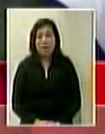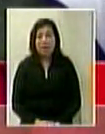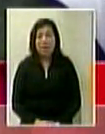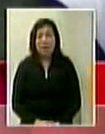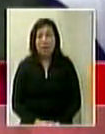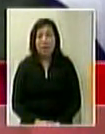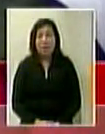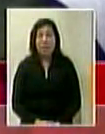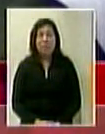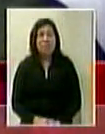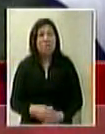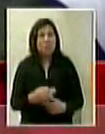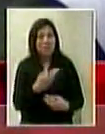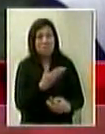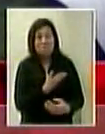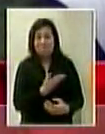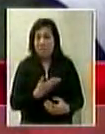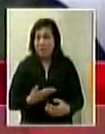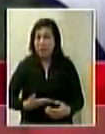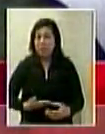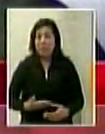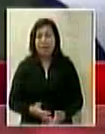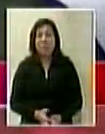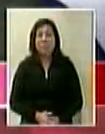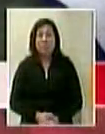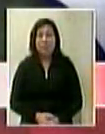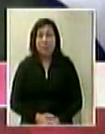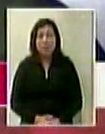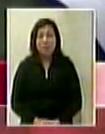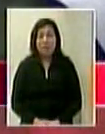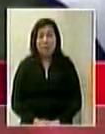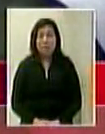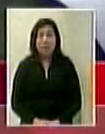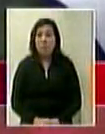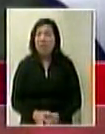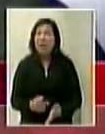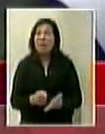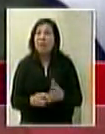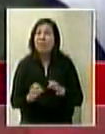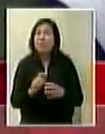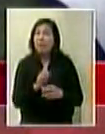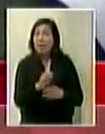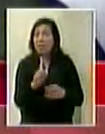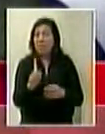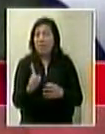señor presidente de la República, señor ministro de Economía, en su decisión